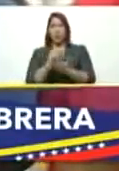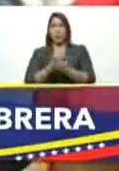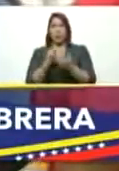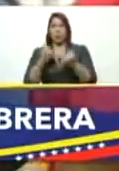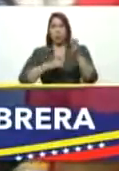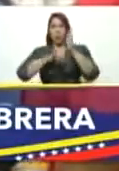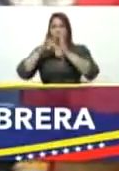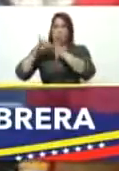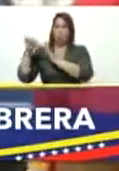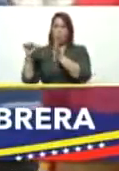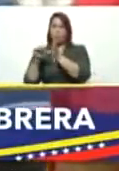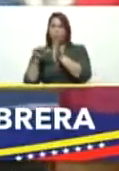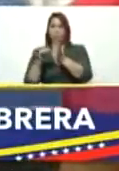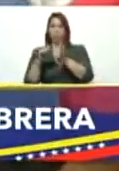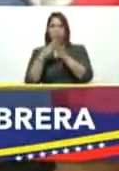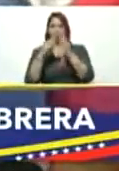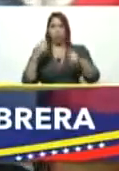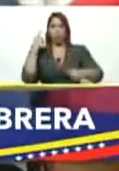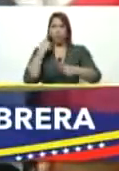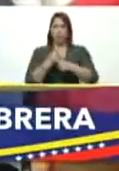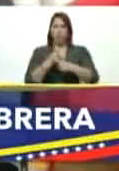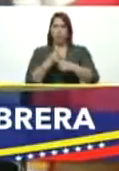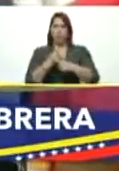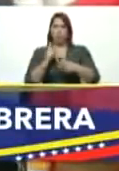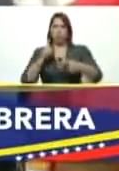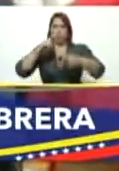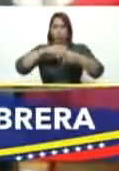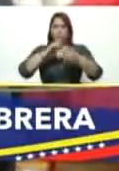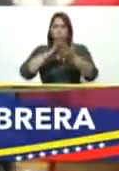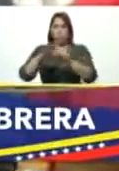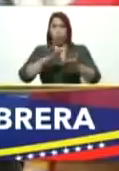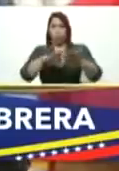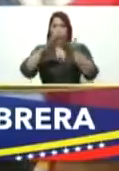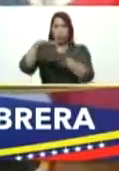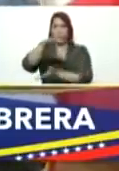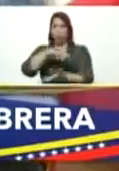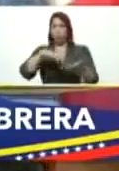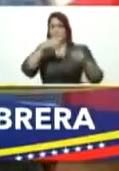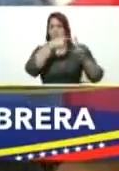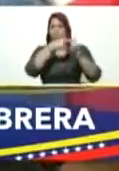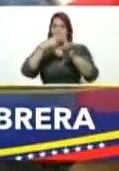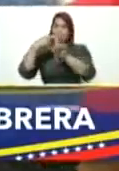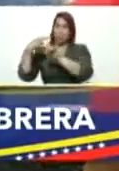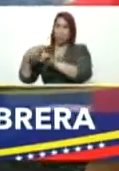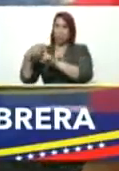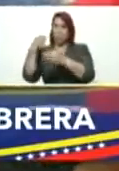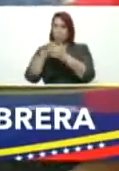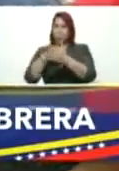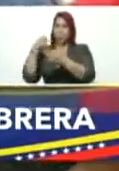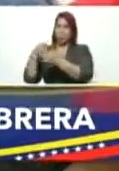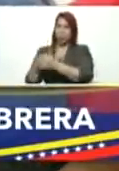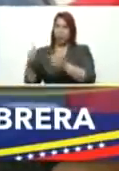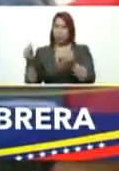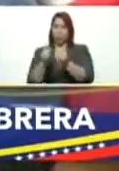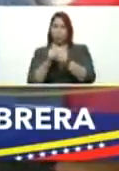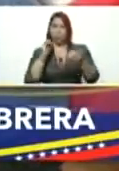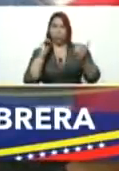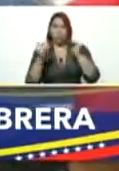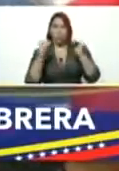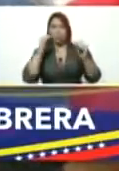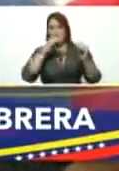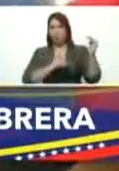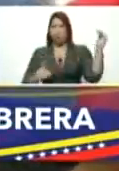donde todos debemos ser parte de la solución del problema sumarnos en esta lucha con ética moral